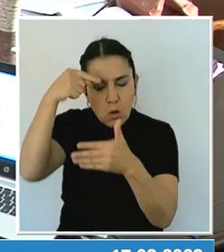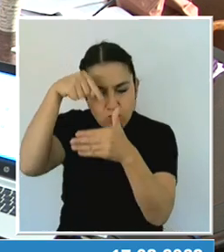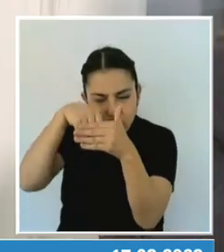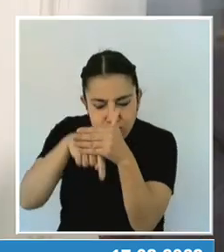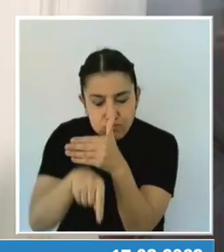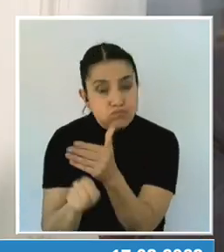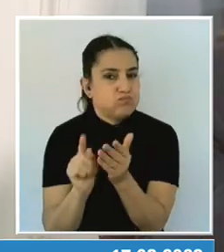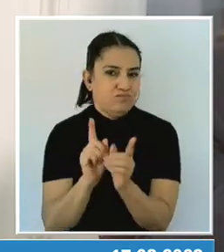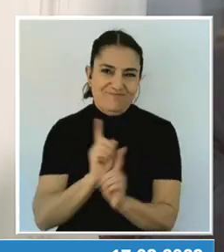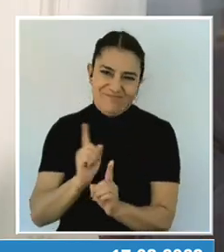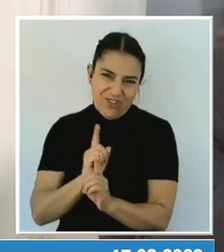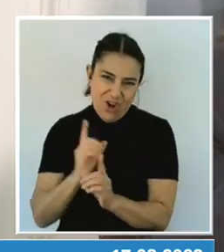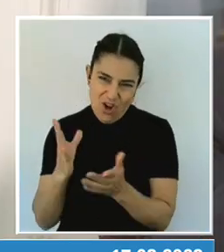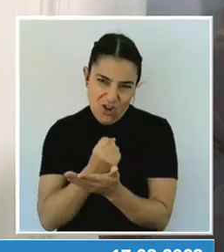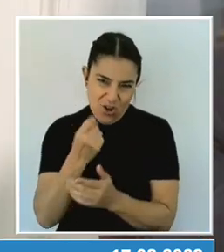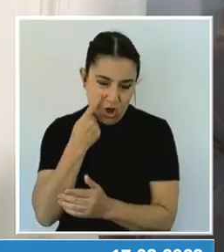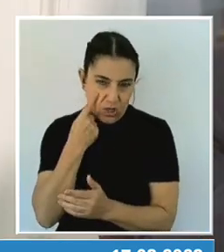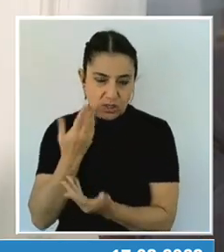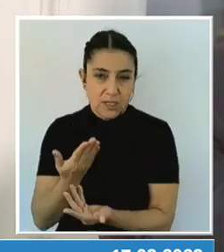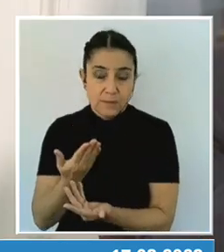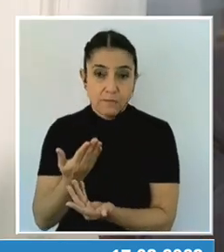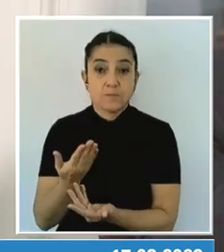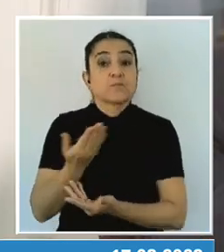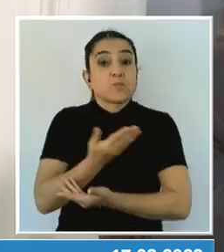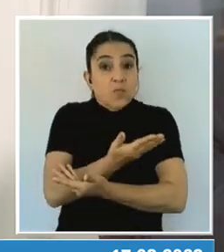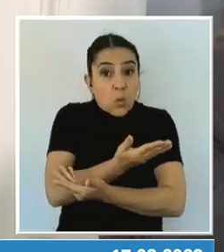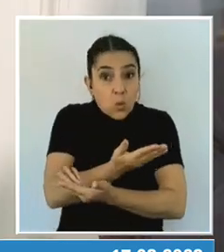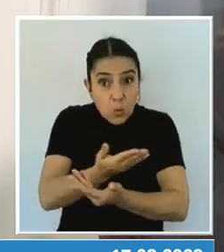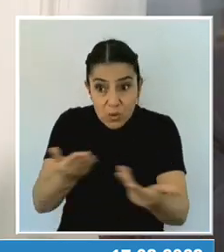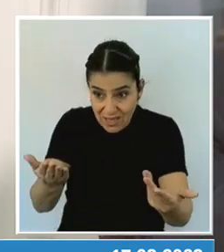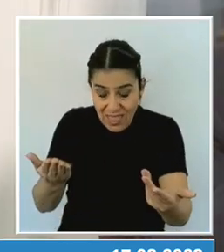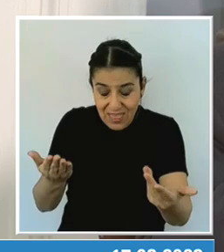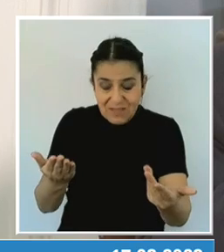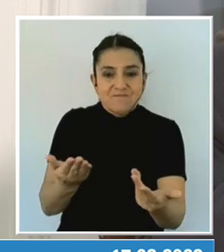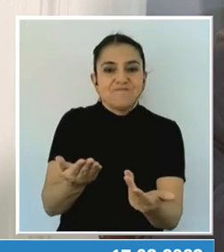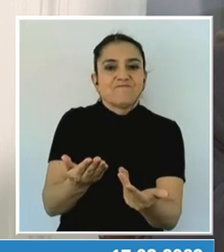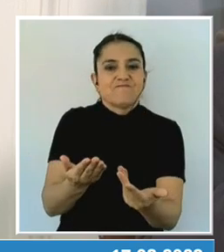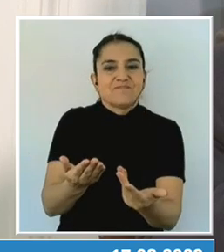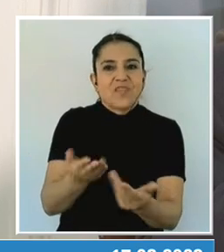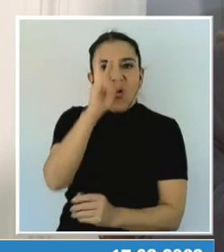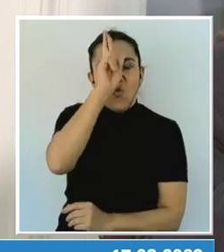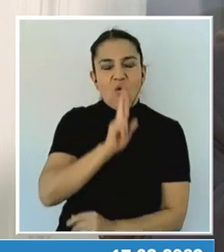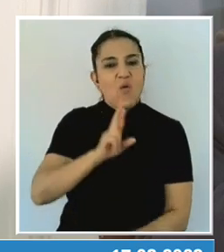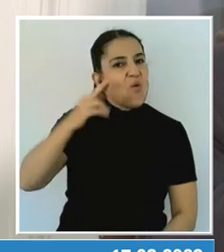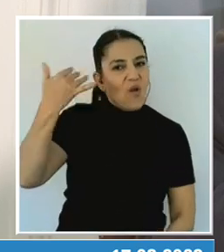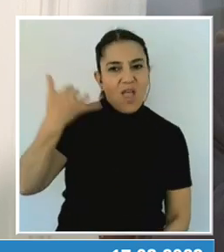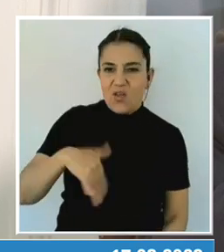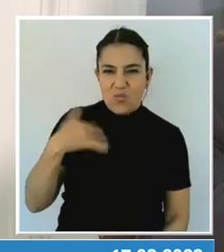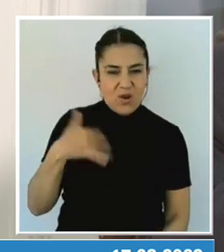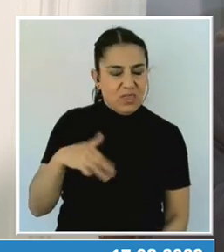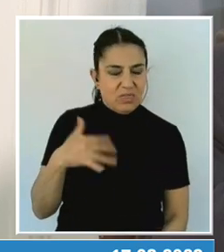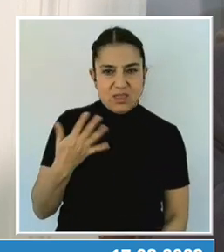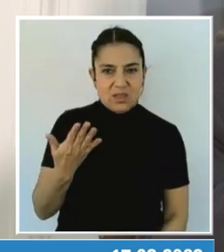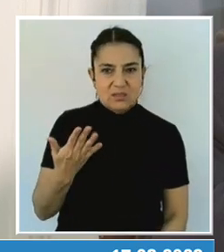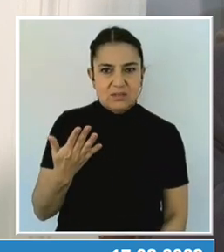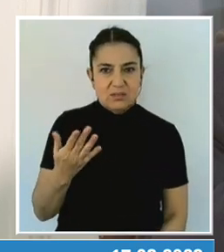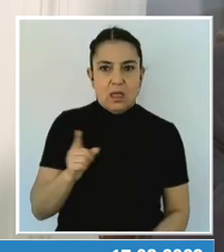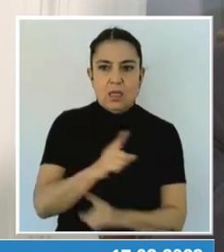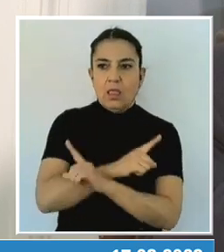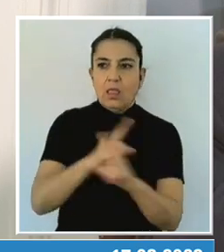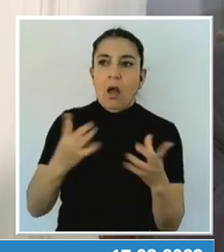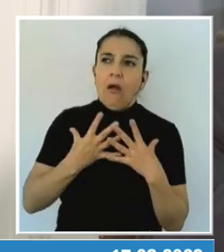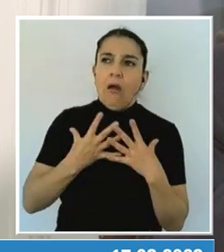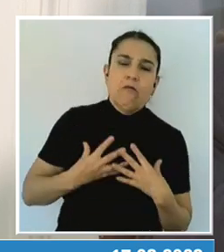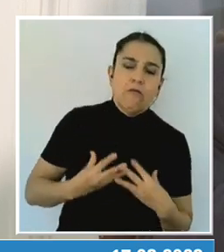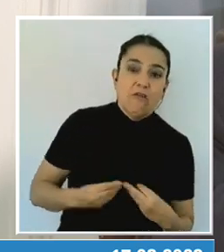Bueno, ustedes tienen una labor que es enorme, enorme. No se desalienten, pero